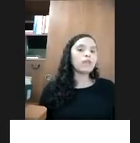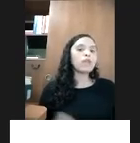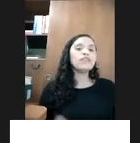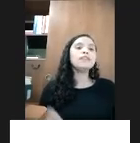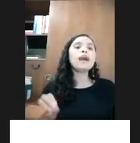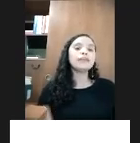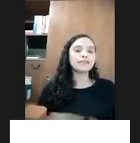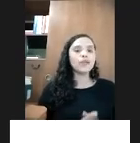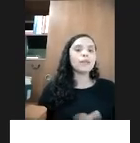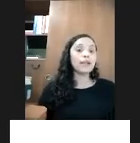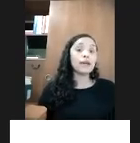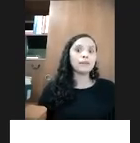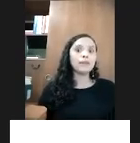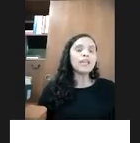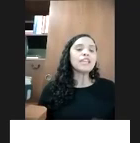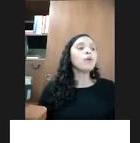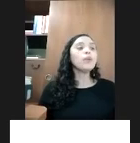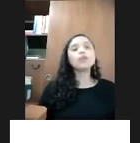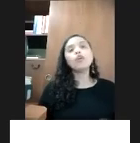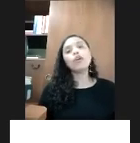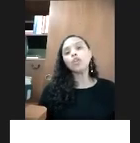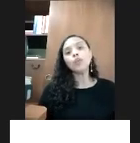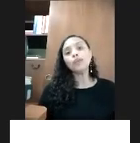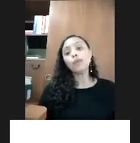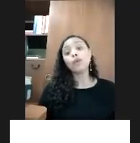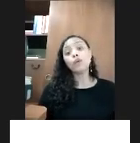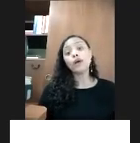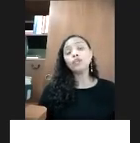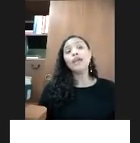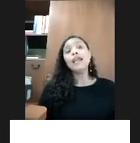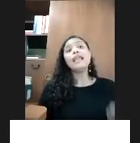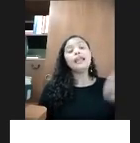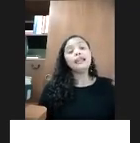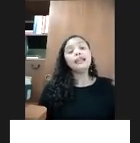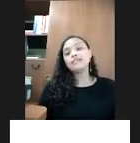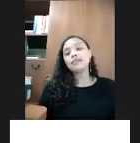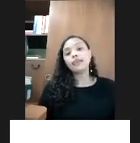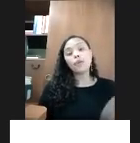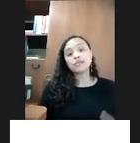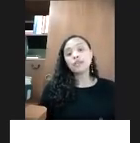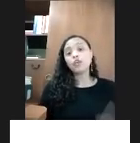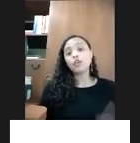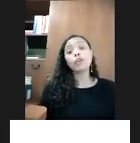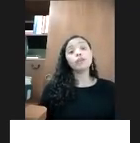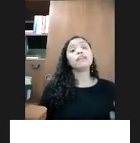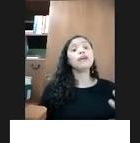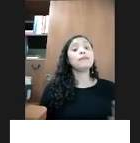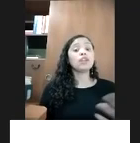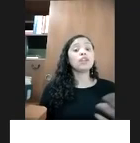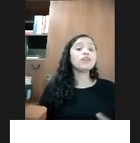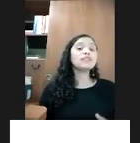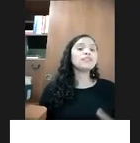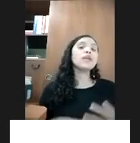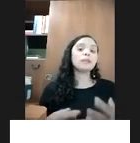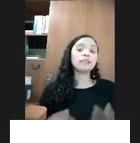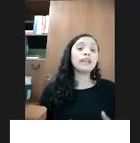unas víctimas apetecibles para el AMPA. Y hemos visto cómo en estos últimos 4 años el índice de homicidios, de muertes violentas de personas mayores